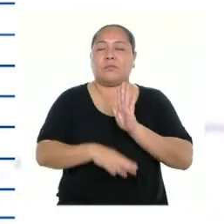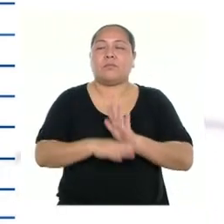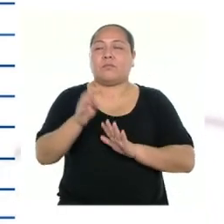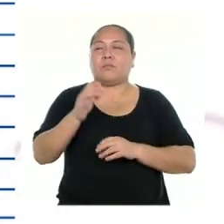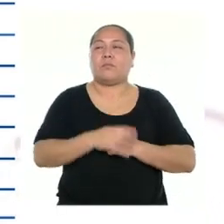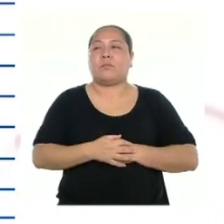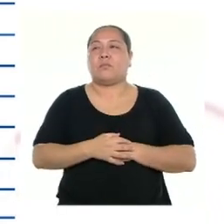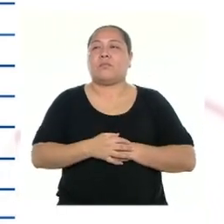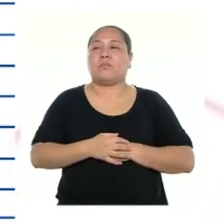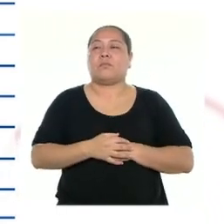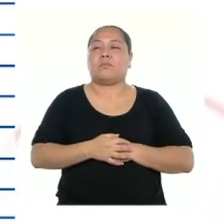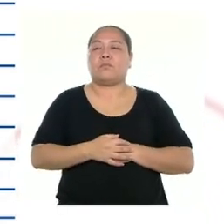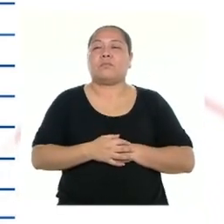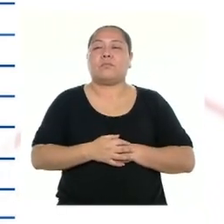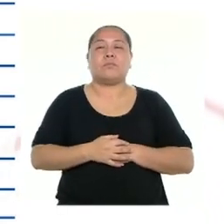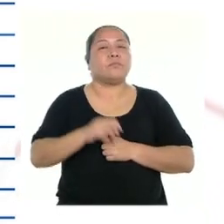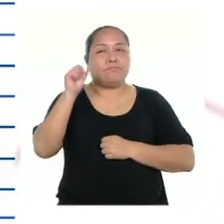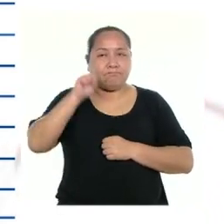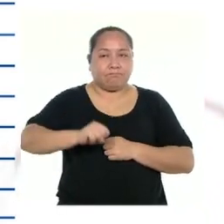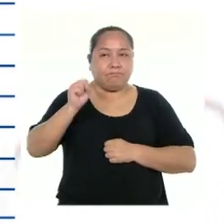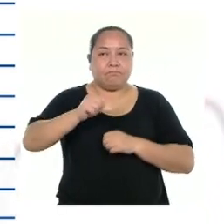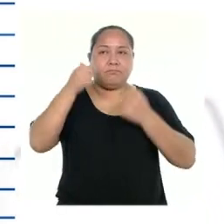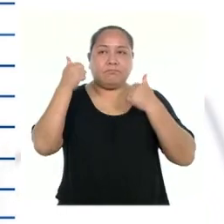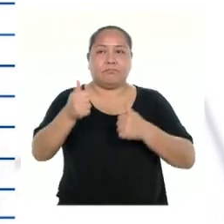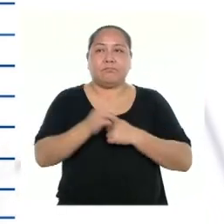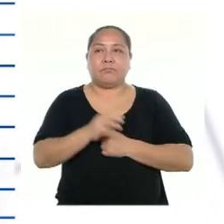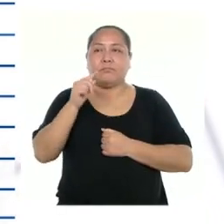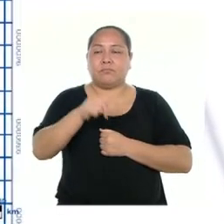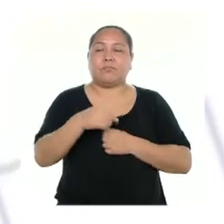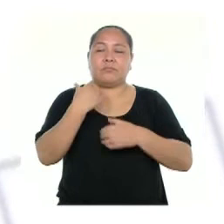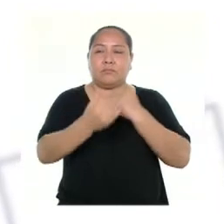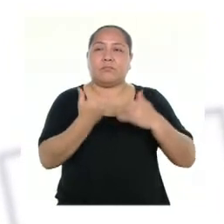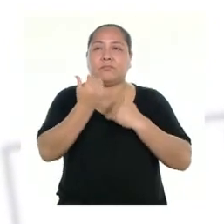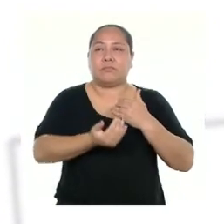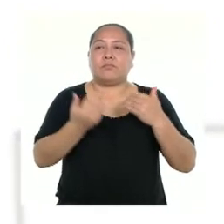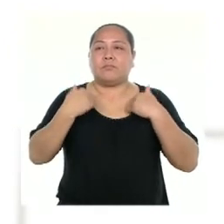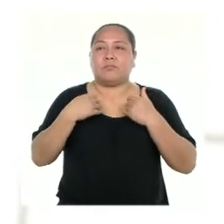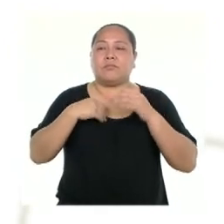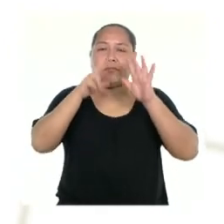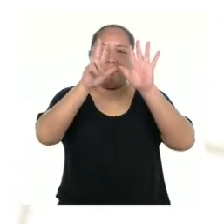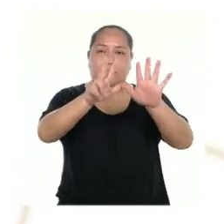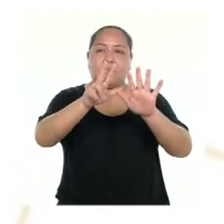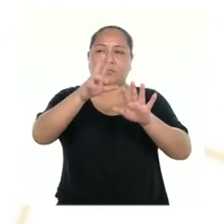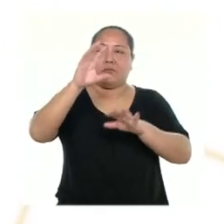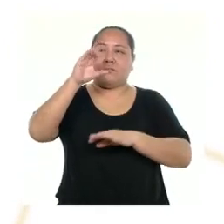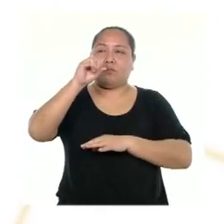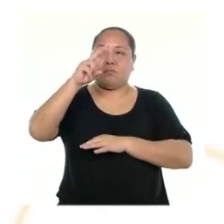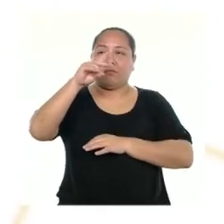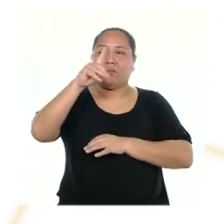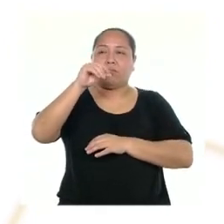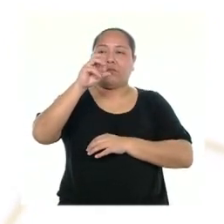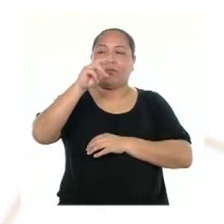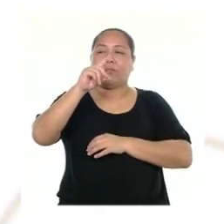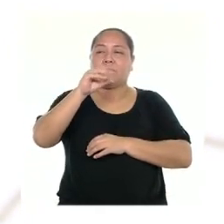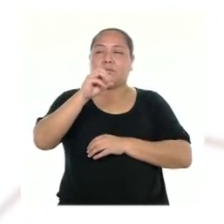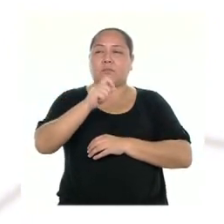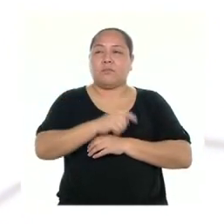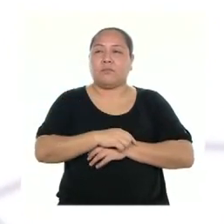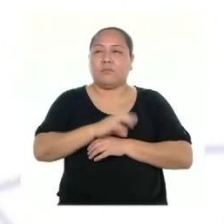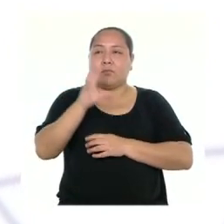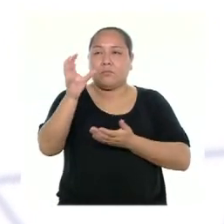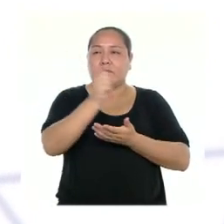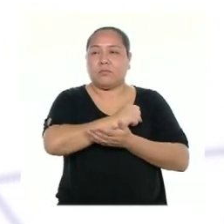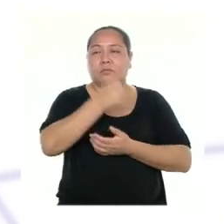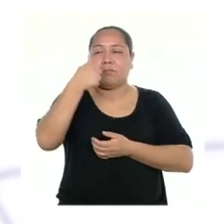¿Es así? Está muy bien. Con este procedimiento tenemos 8 cuadraditos por quitar y 13 por